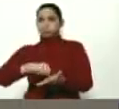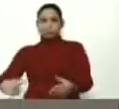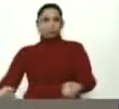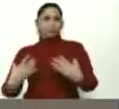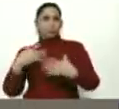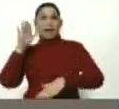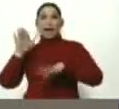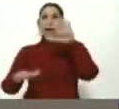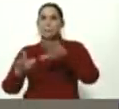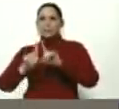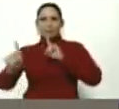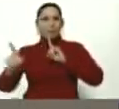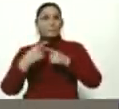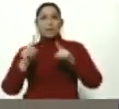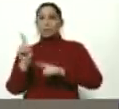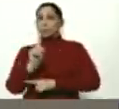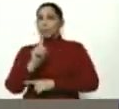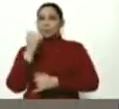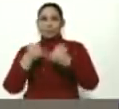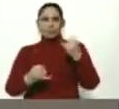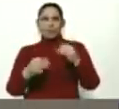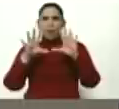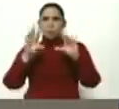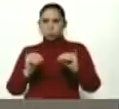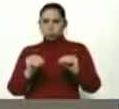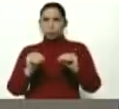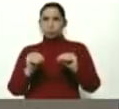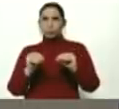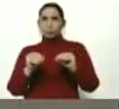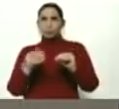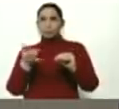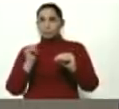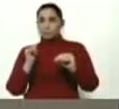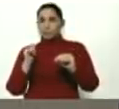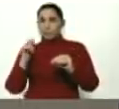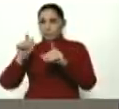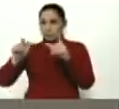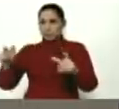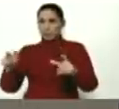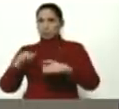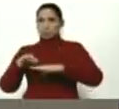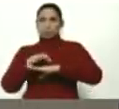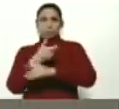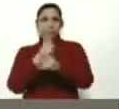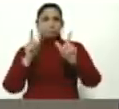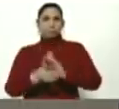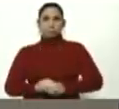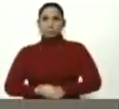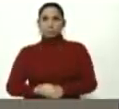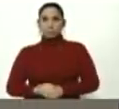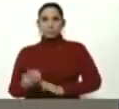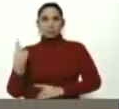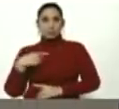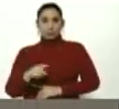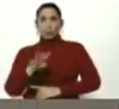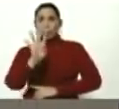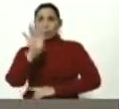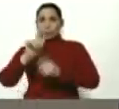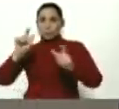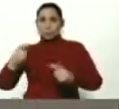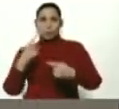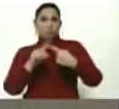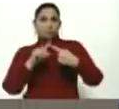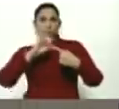a veces aislados, pero no se terminan de apagar la presencia de casos en el municipio Libertador. Aquí tenemos 4, 1 en el